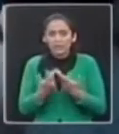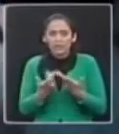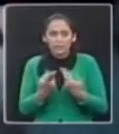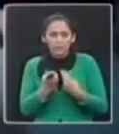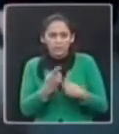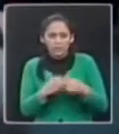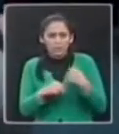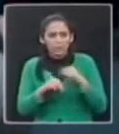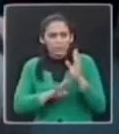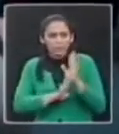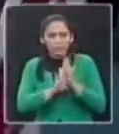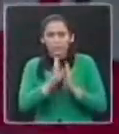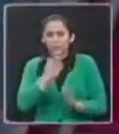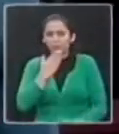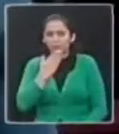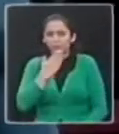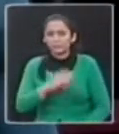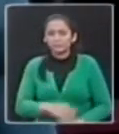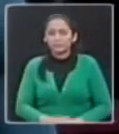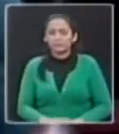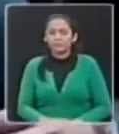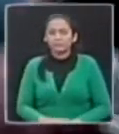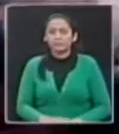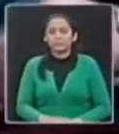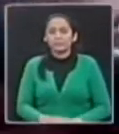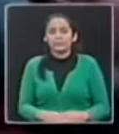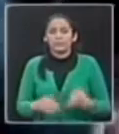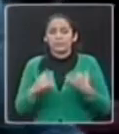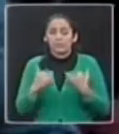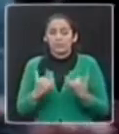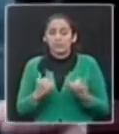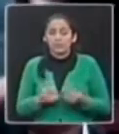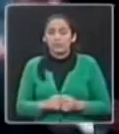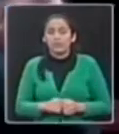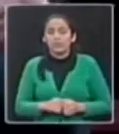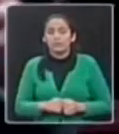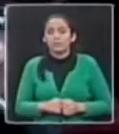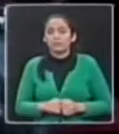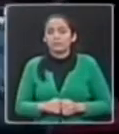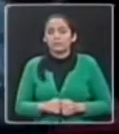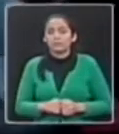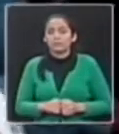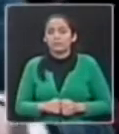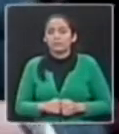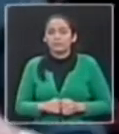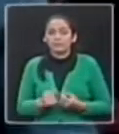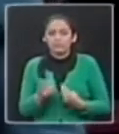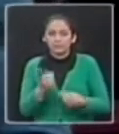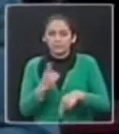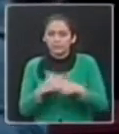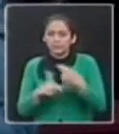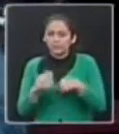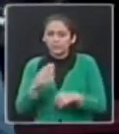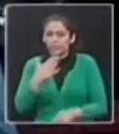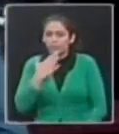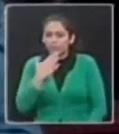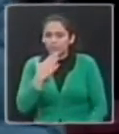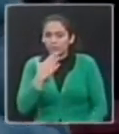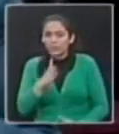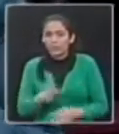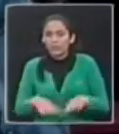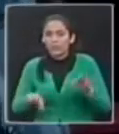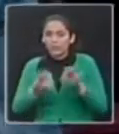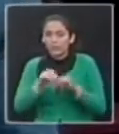potencial de éxito. Uno de los modelos de negocios que debemos prestarle atención es el que se construye sobre la base de la